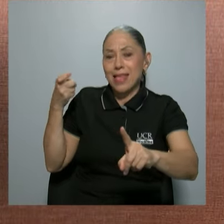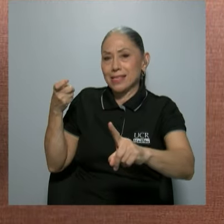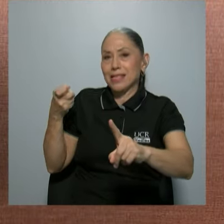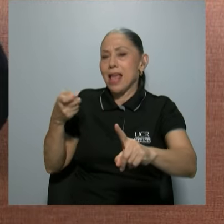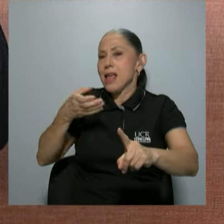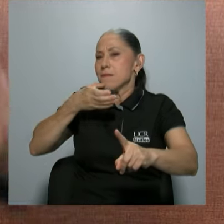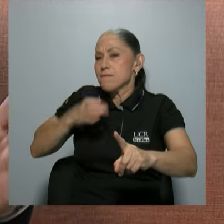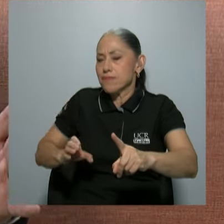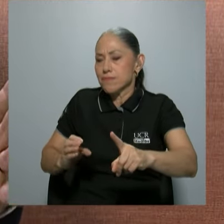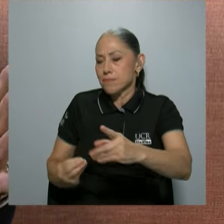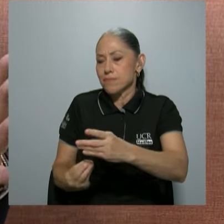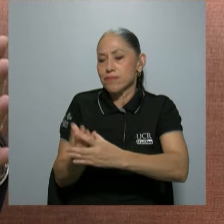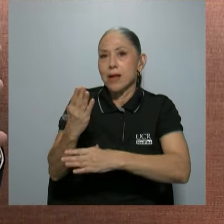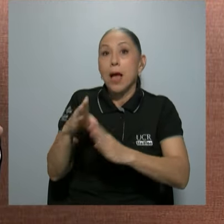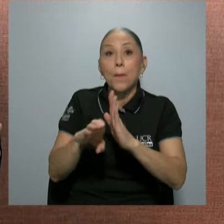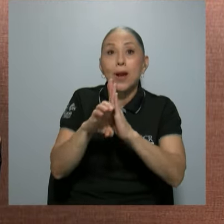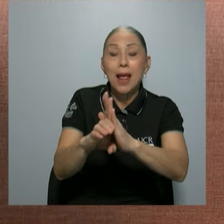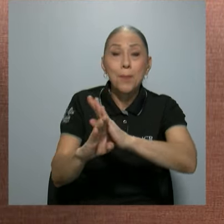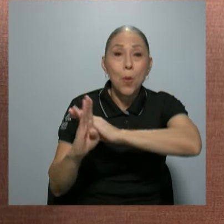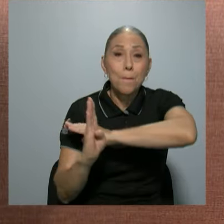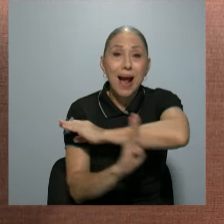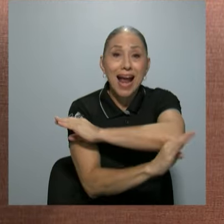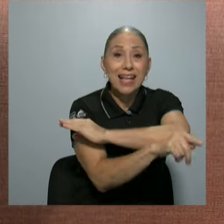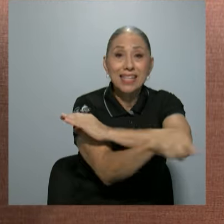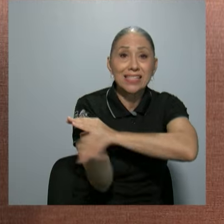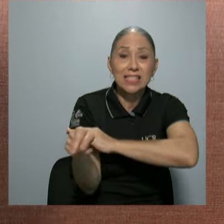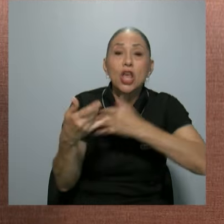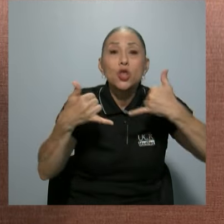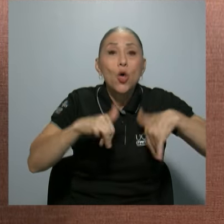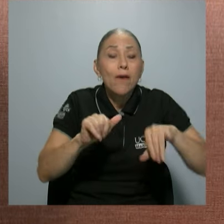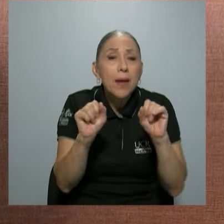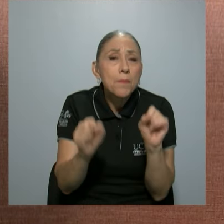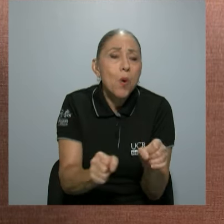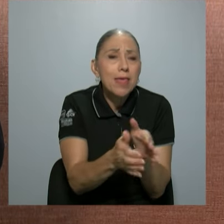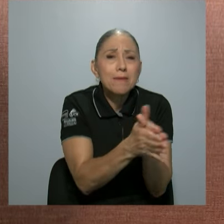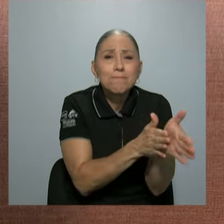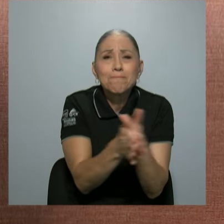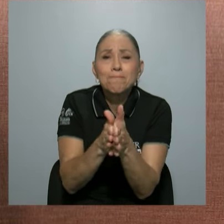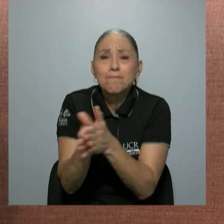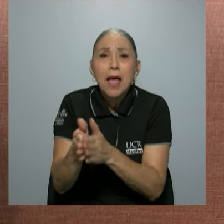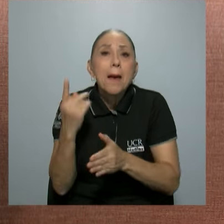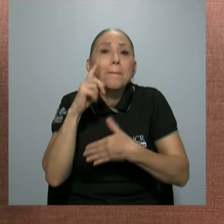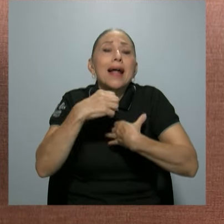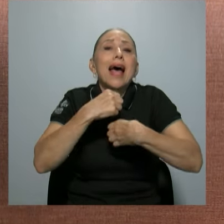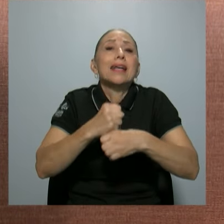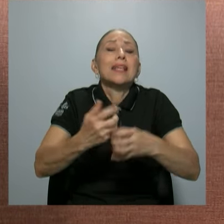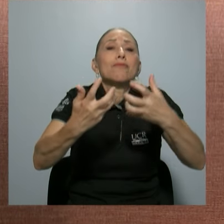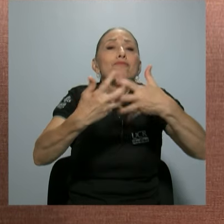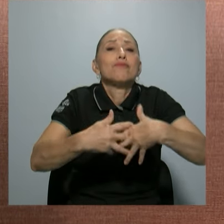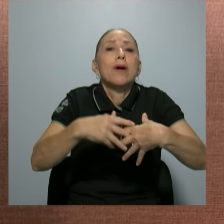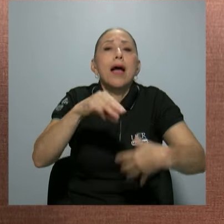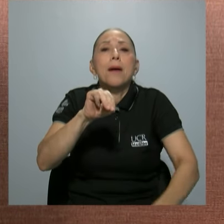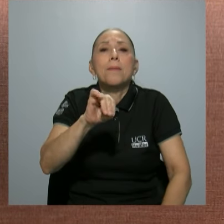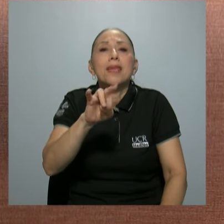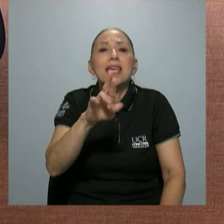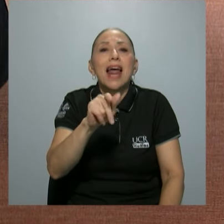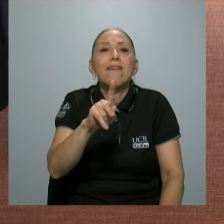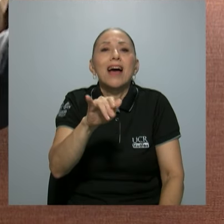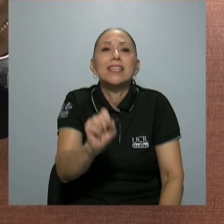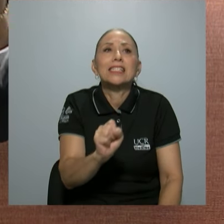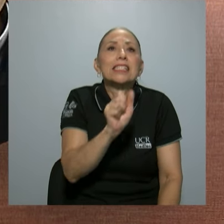donde ahí hay todavía muchísimo que explotar, ahí hay para un Miravalles 3, 4 y hasta 5, hay